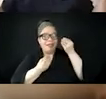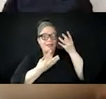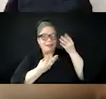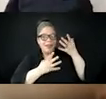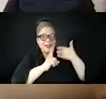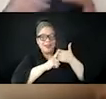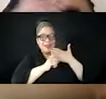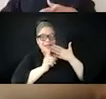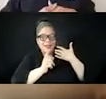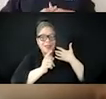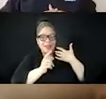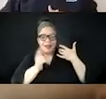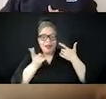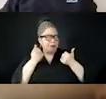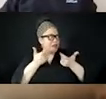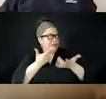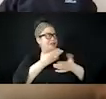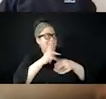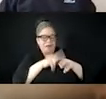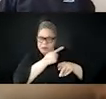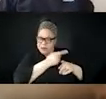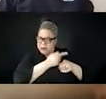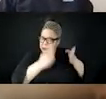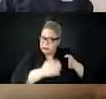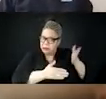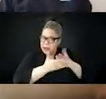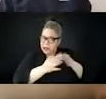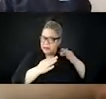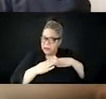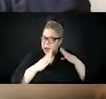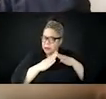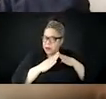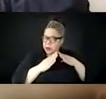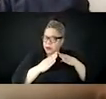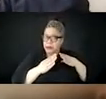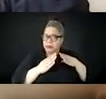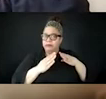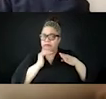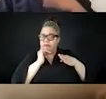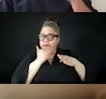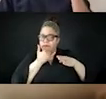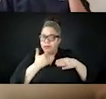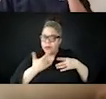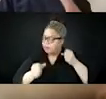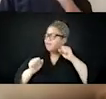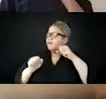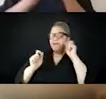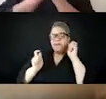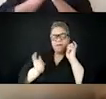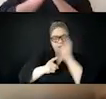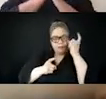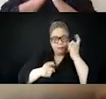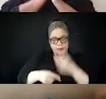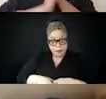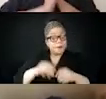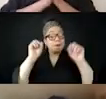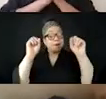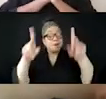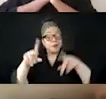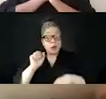de esta persona absolutamente ok bueno si no hay más preguntas vamos a seguir adelante